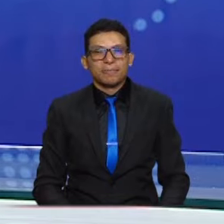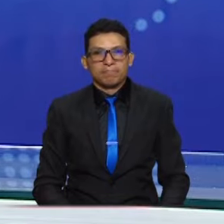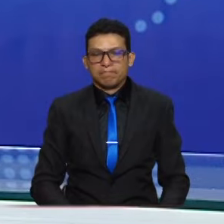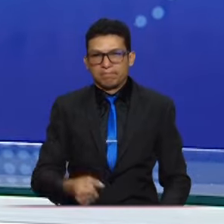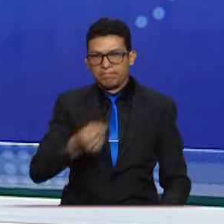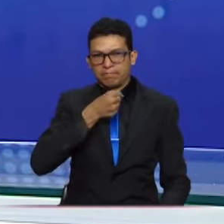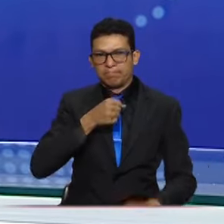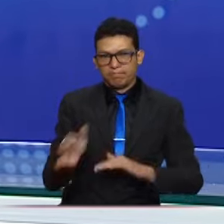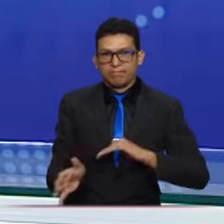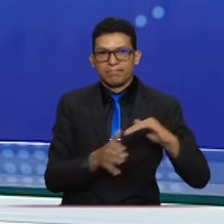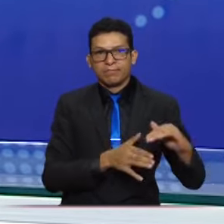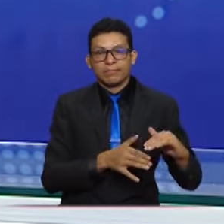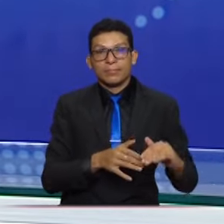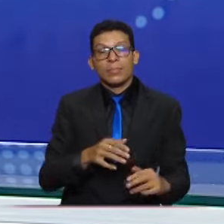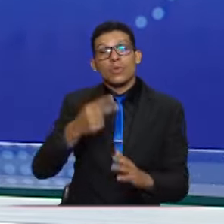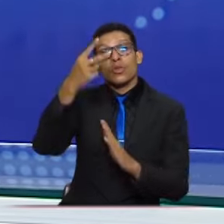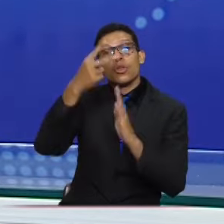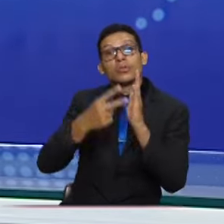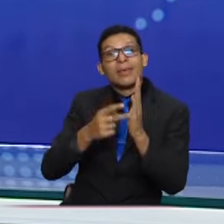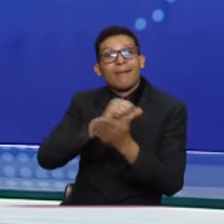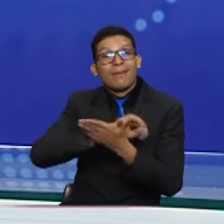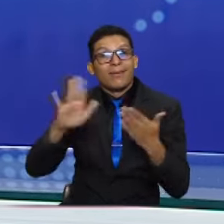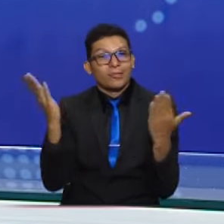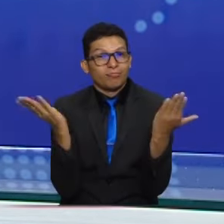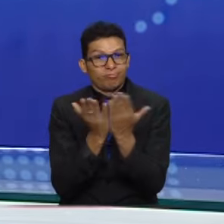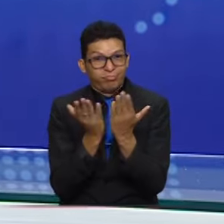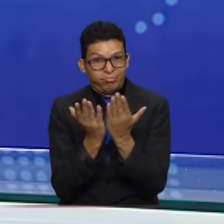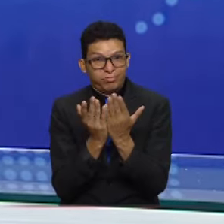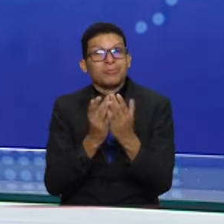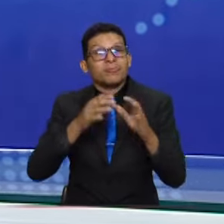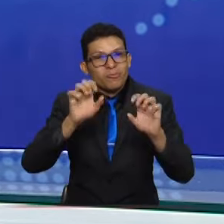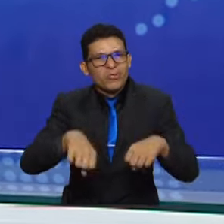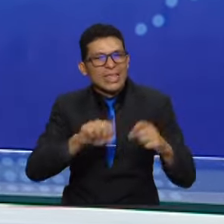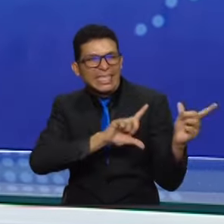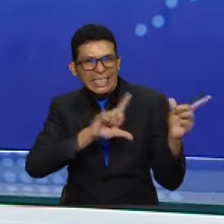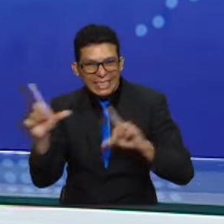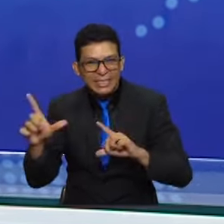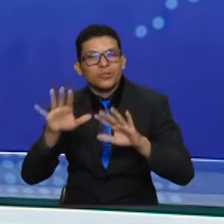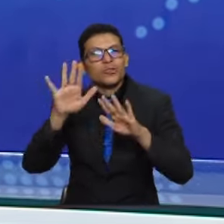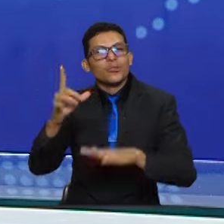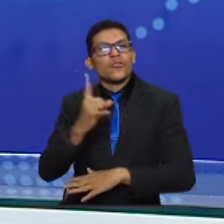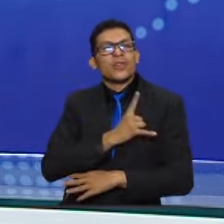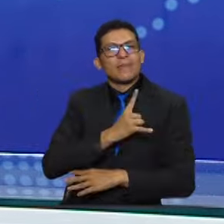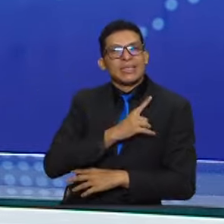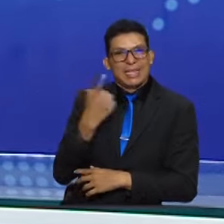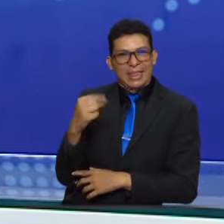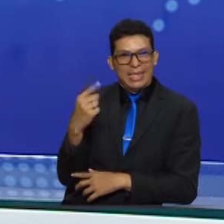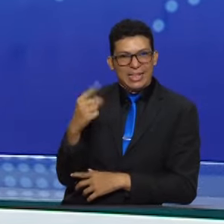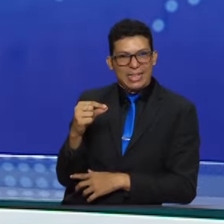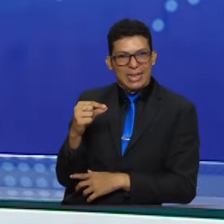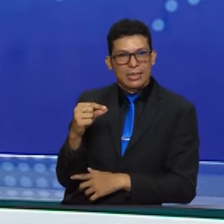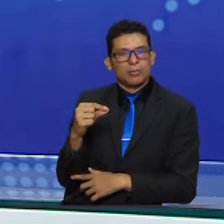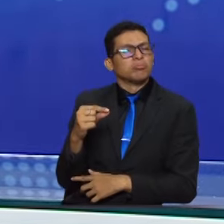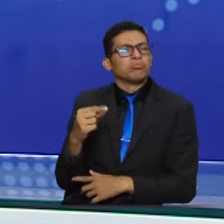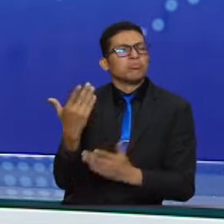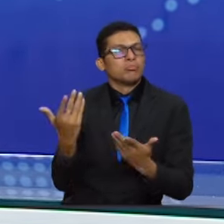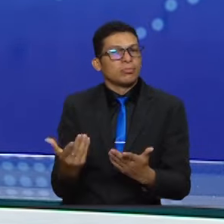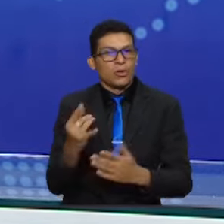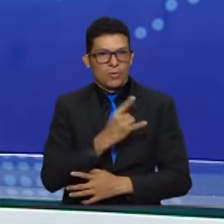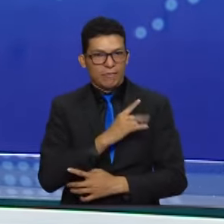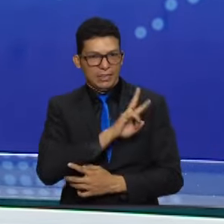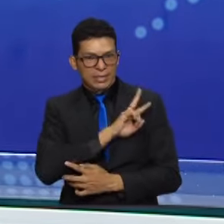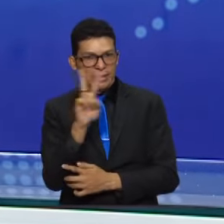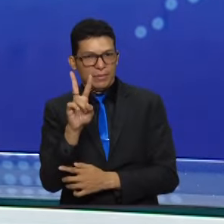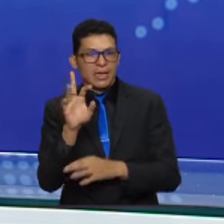En otras noticias, 2.000 becas están listas para ser entregadas en Digicampus, un programa de la Gobernación del Valle que ofrece